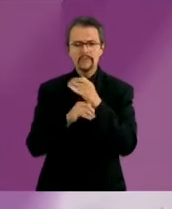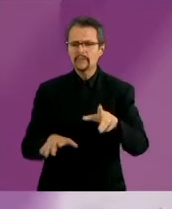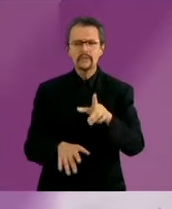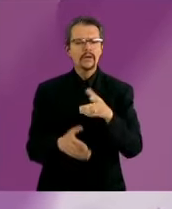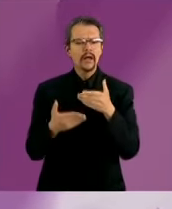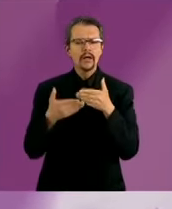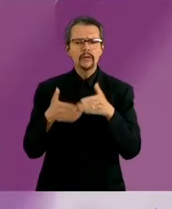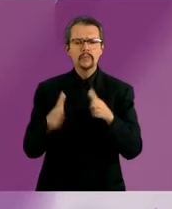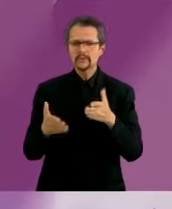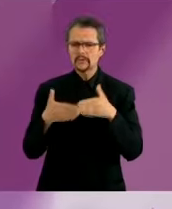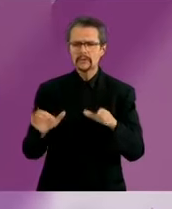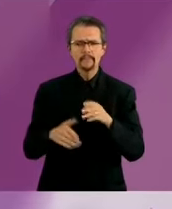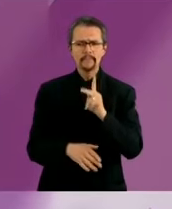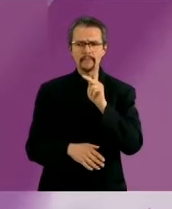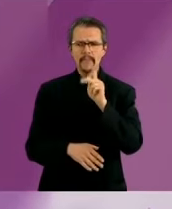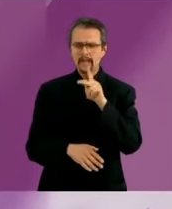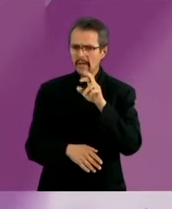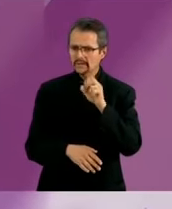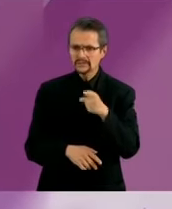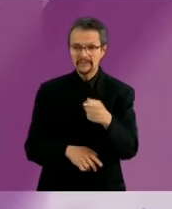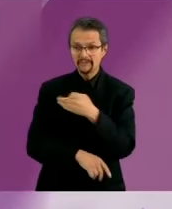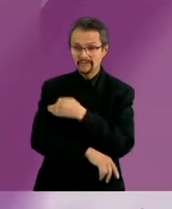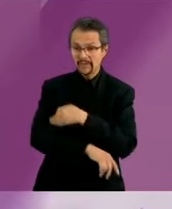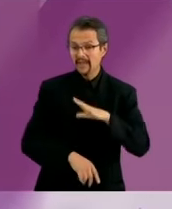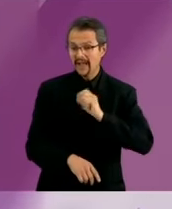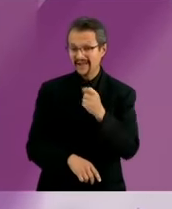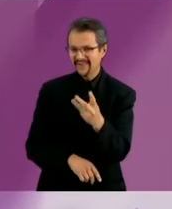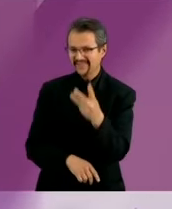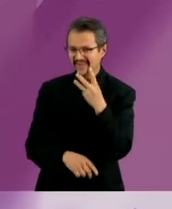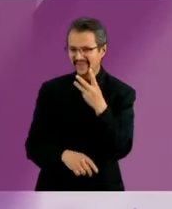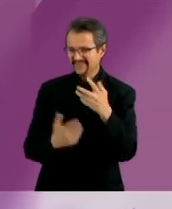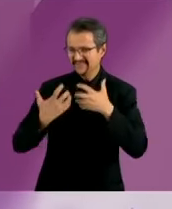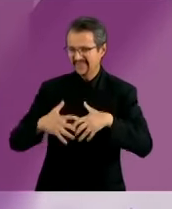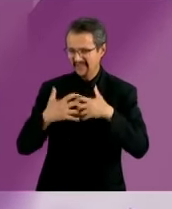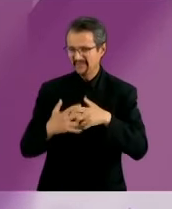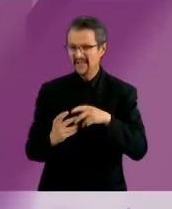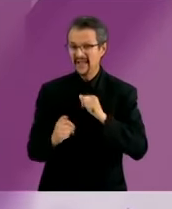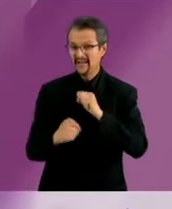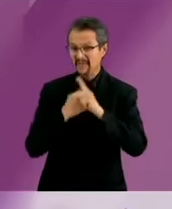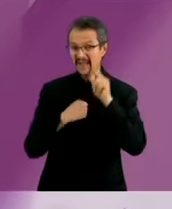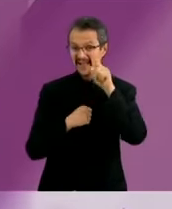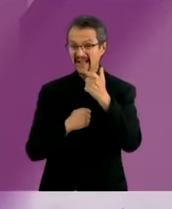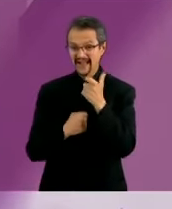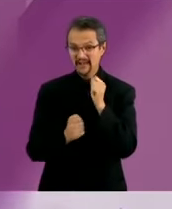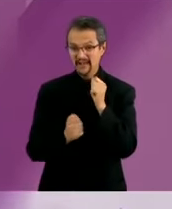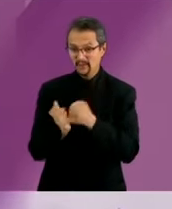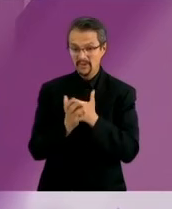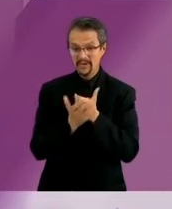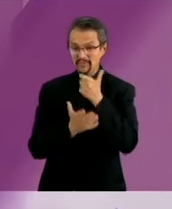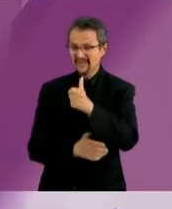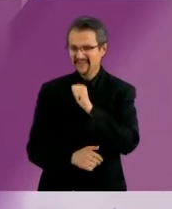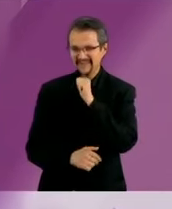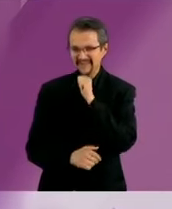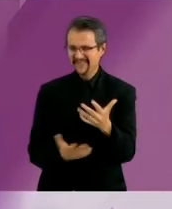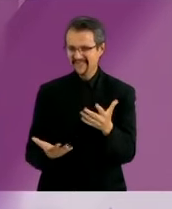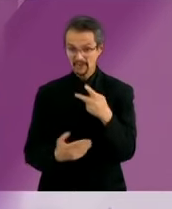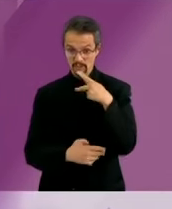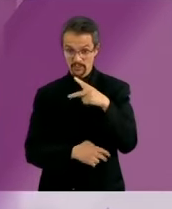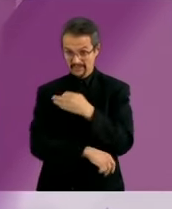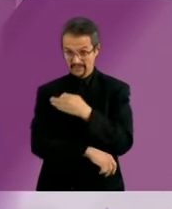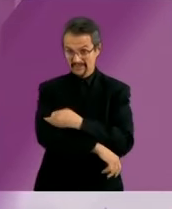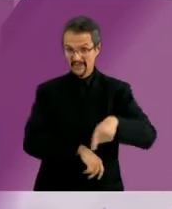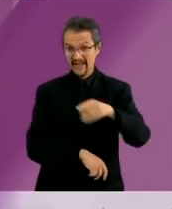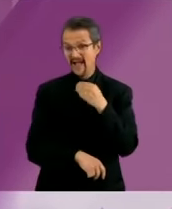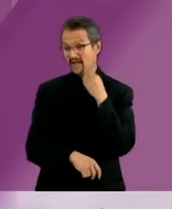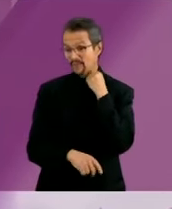tu familia no tiene una, sino 3 empresas en paraísos fiscales para evadir impuestos. El abogado que utilizó tu familia fue abogado